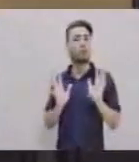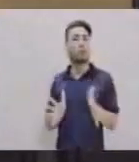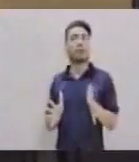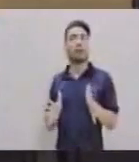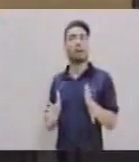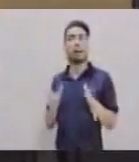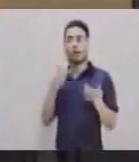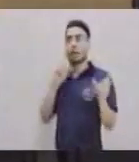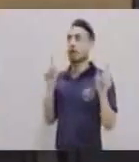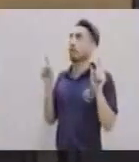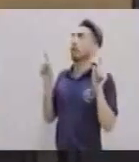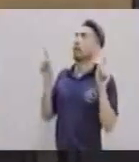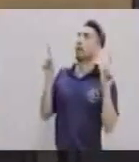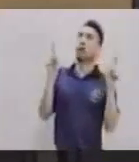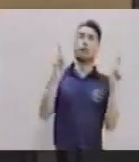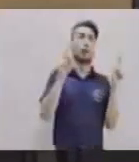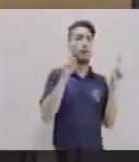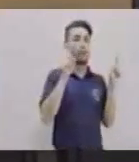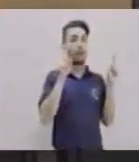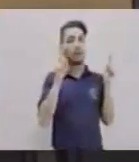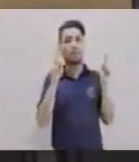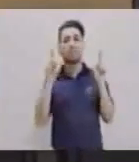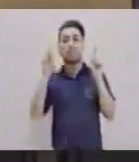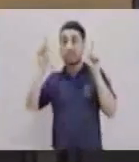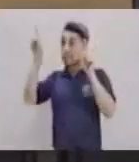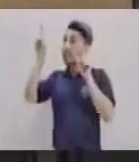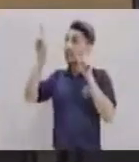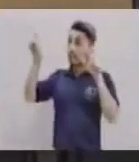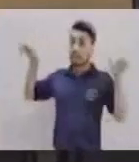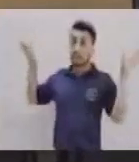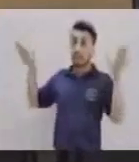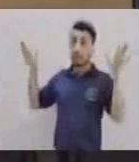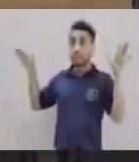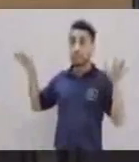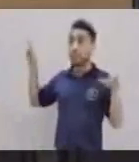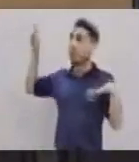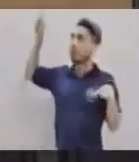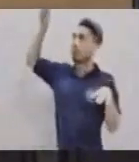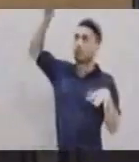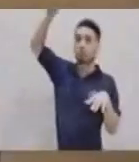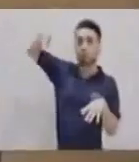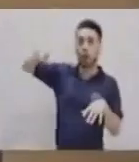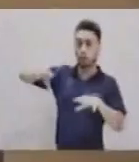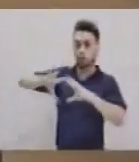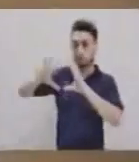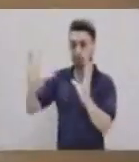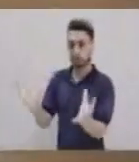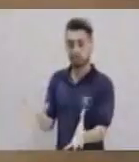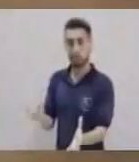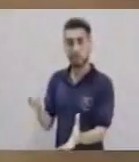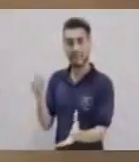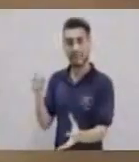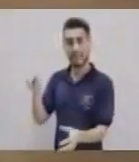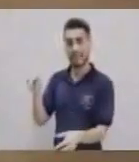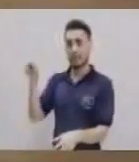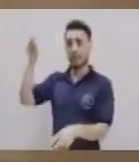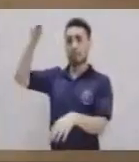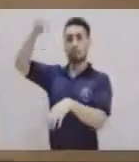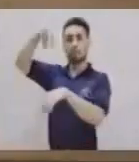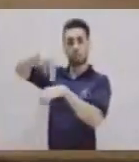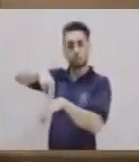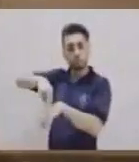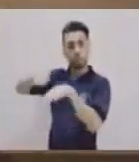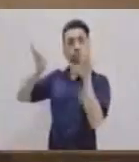puso a observar que aquel ave reposó en un arbusto. Vio que ese